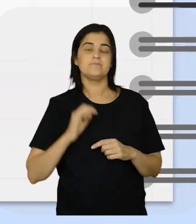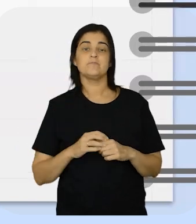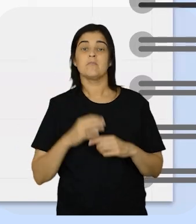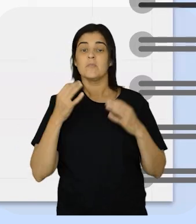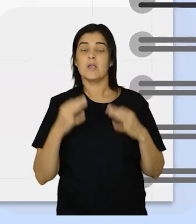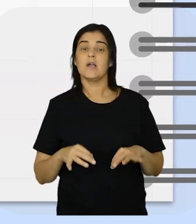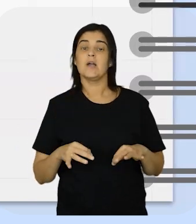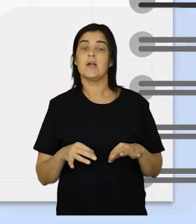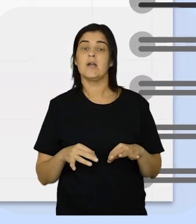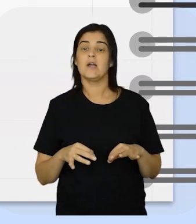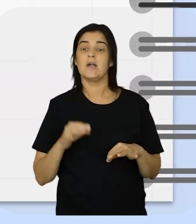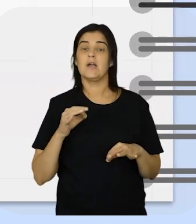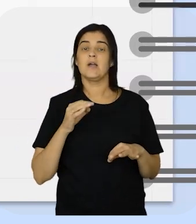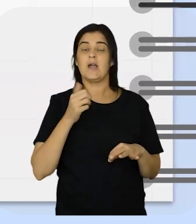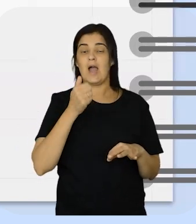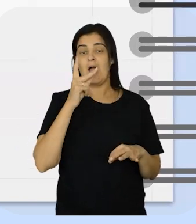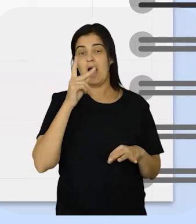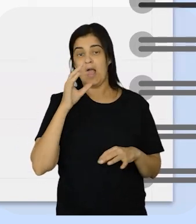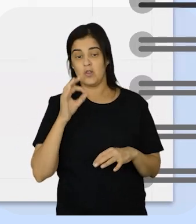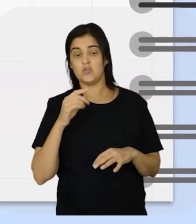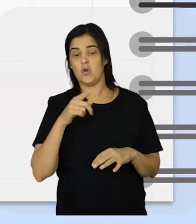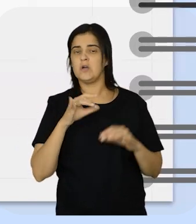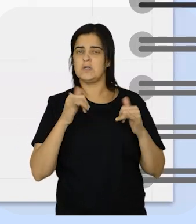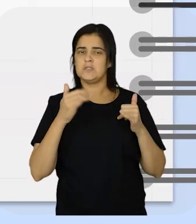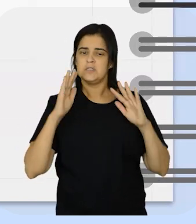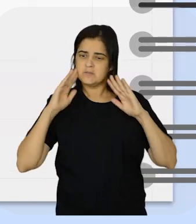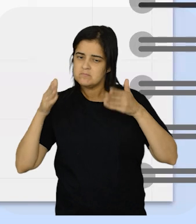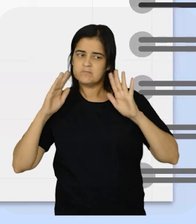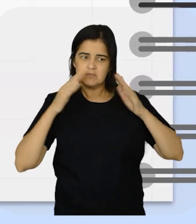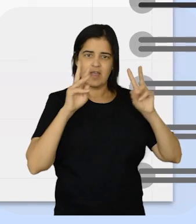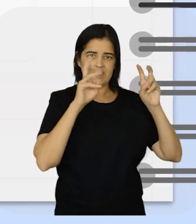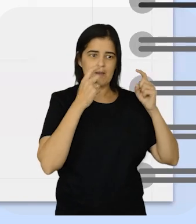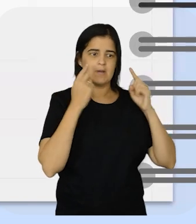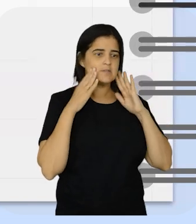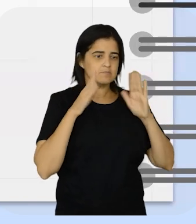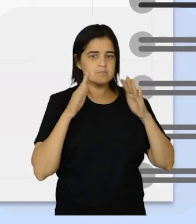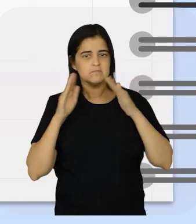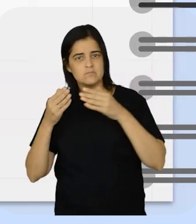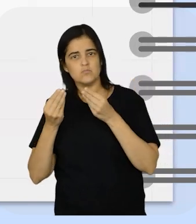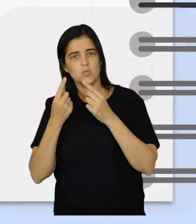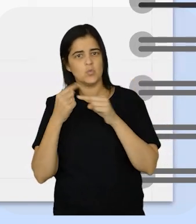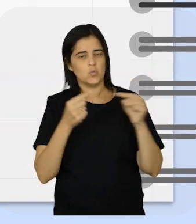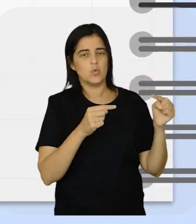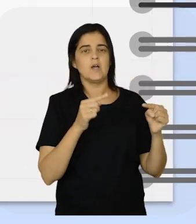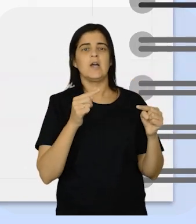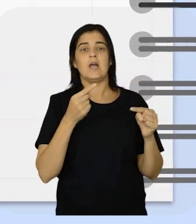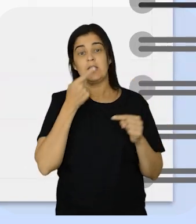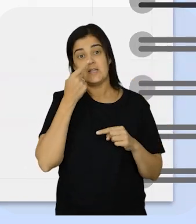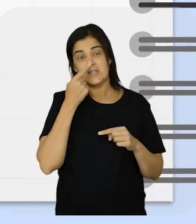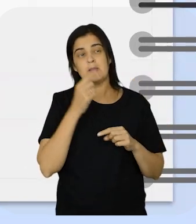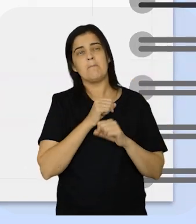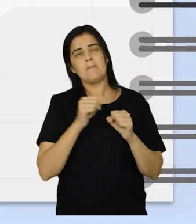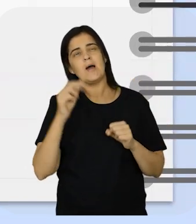el doctor Aldo Rodríguez abordó varios aspectos interesantes para poder